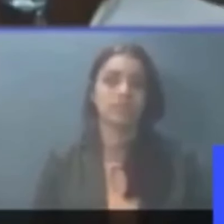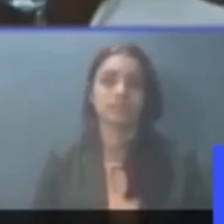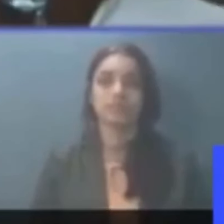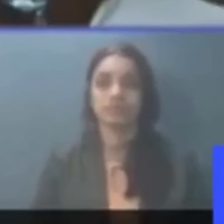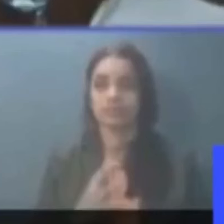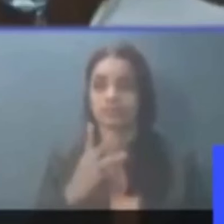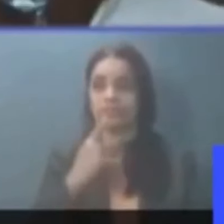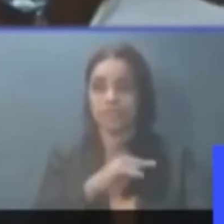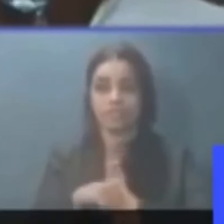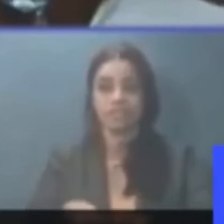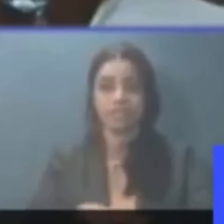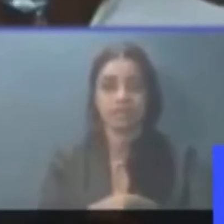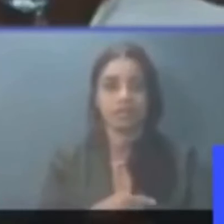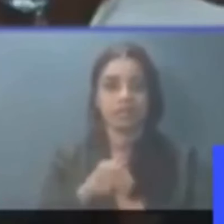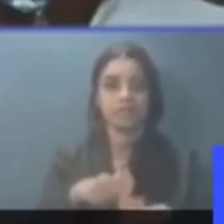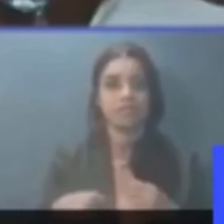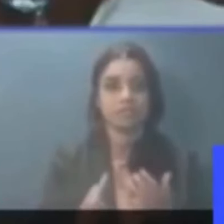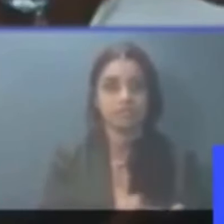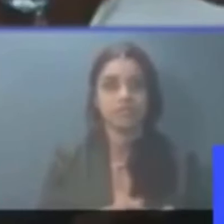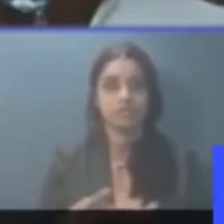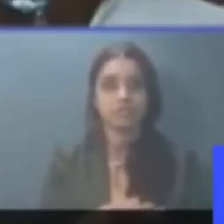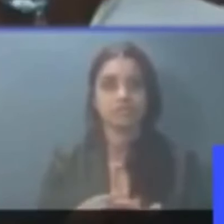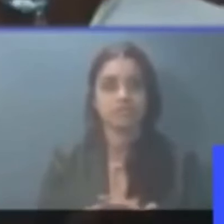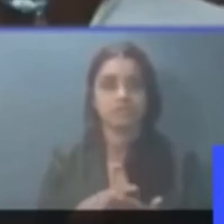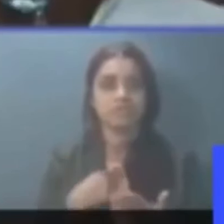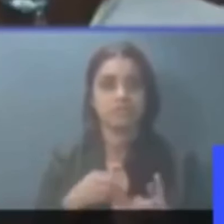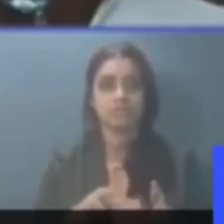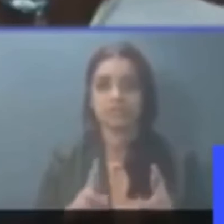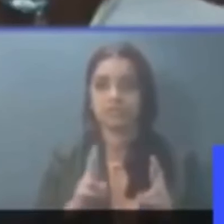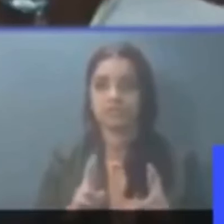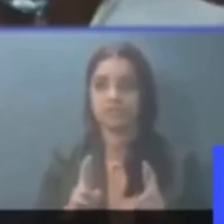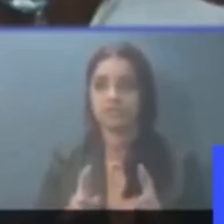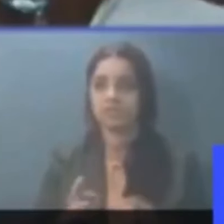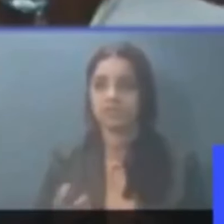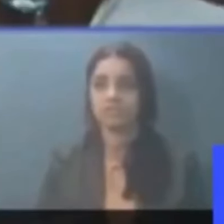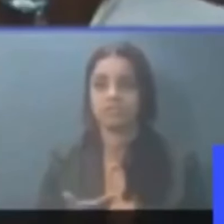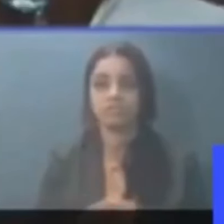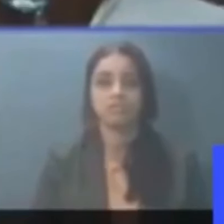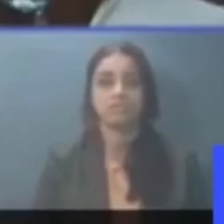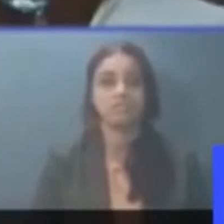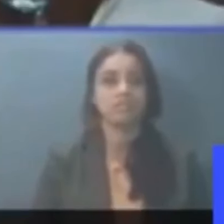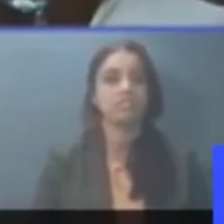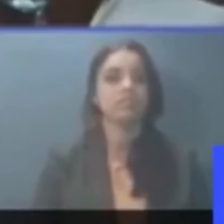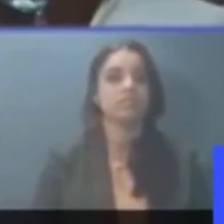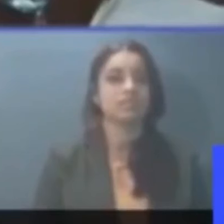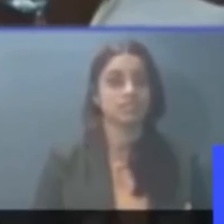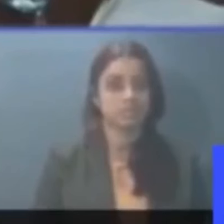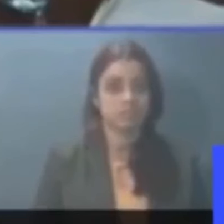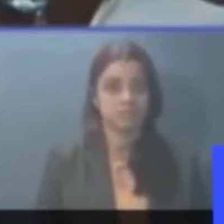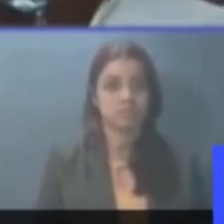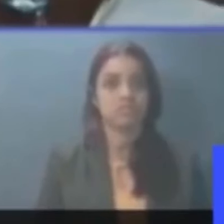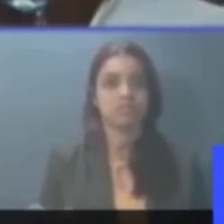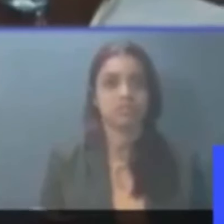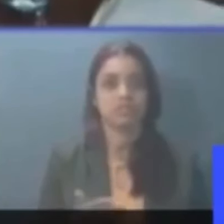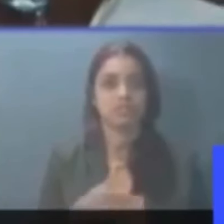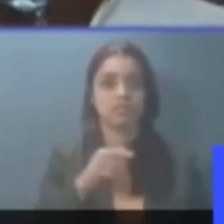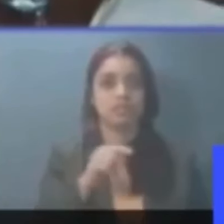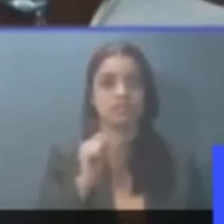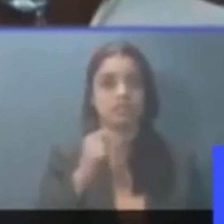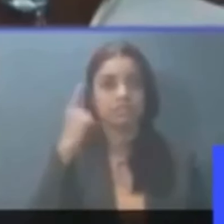y media de estar en este debate, y esperamos un respeto mutuo y esperamos que los diputados respeten a los ministros igual que los